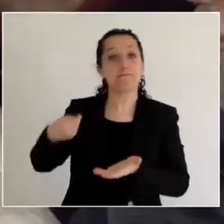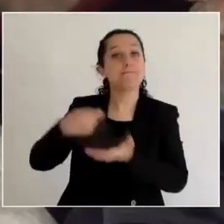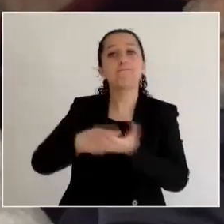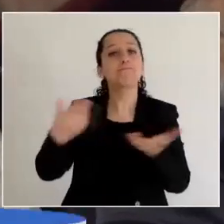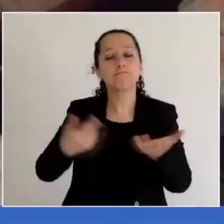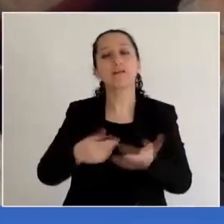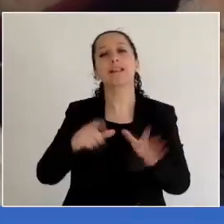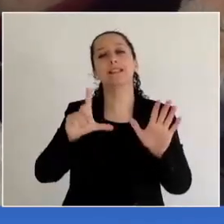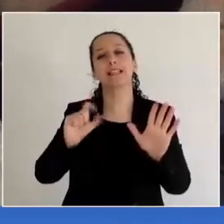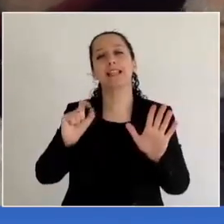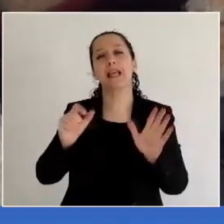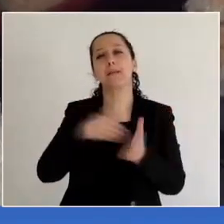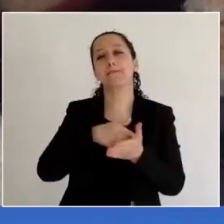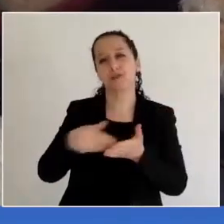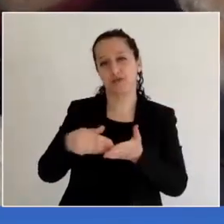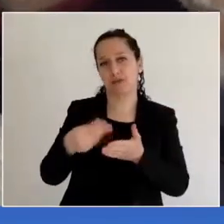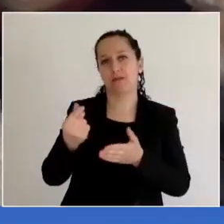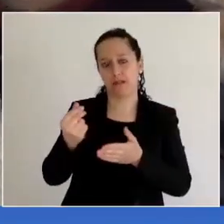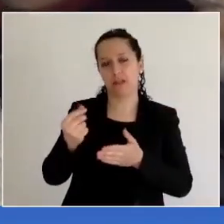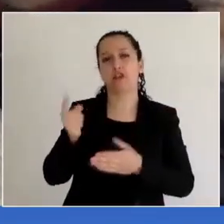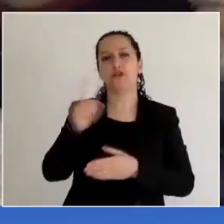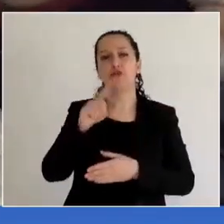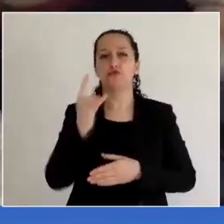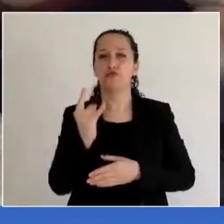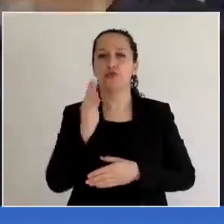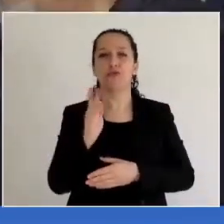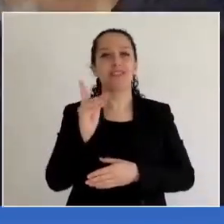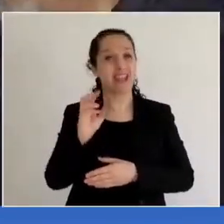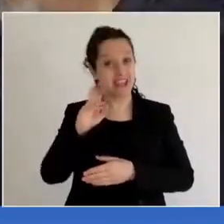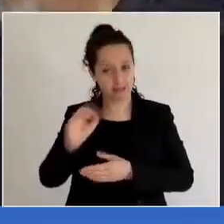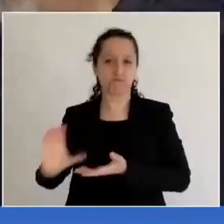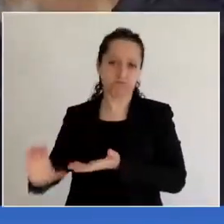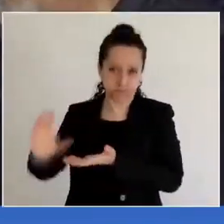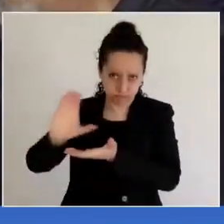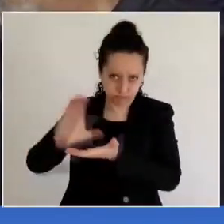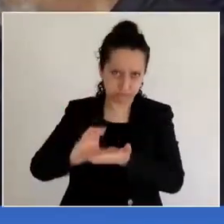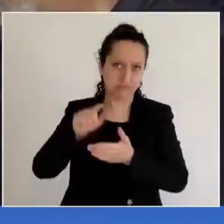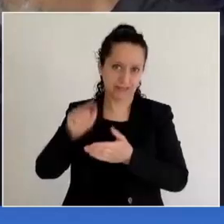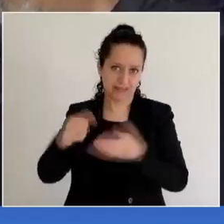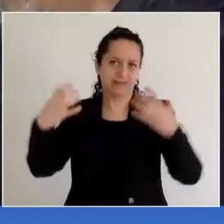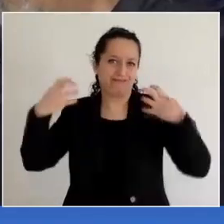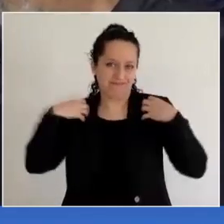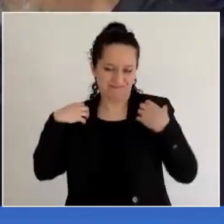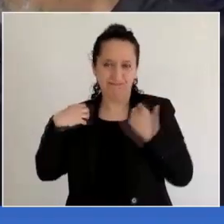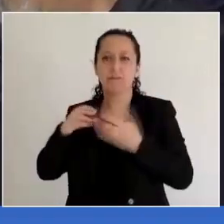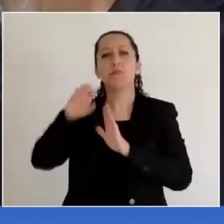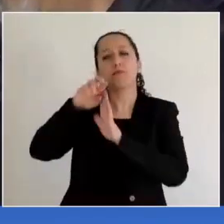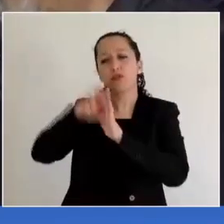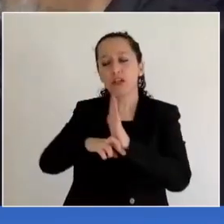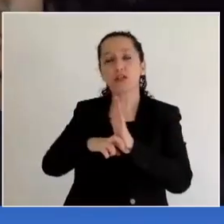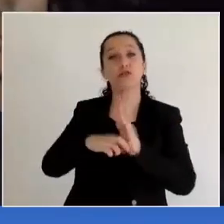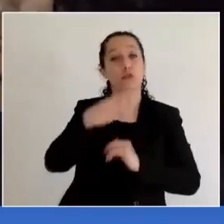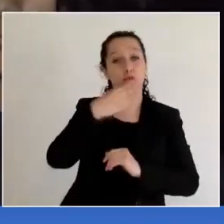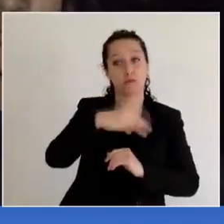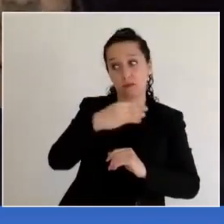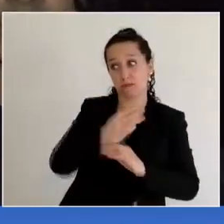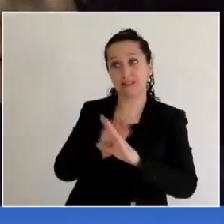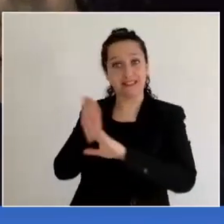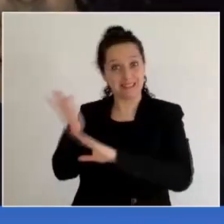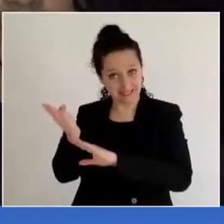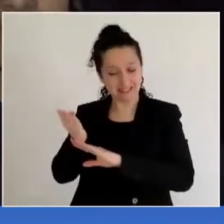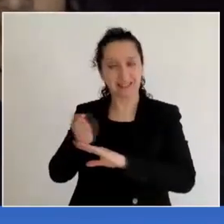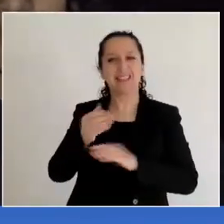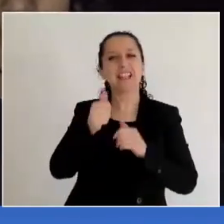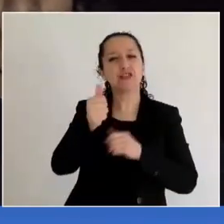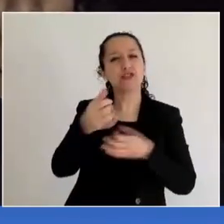pesos financiados por la Subsecretaría de Desarrollo Regional y Administrativo, SUBDERE, a través de un proyecto postulado por la Dirección de